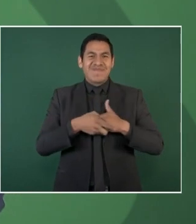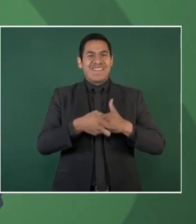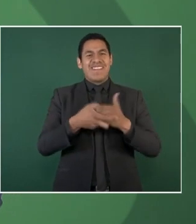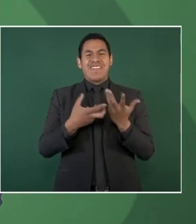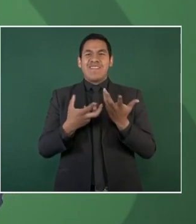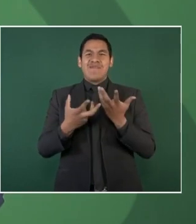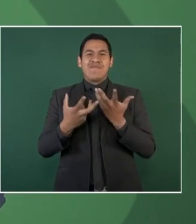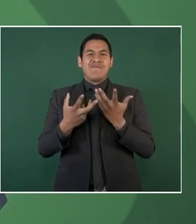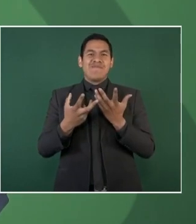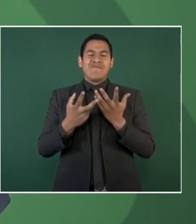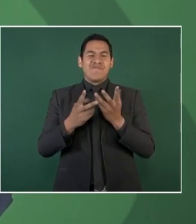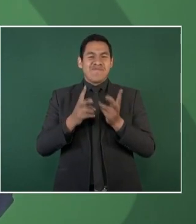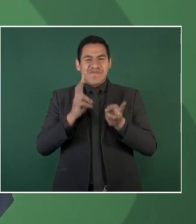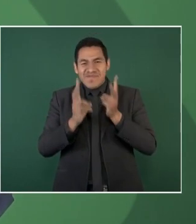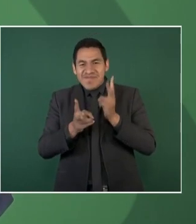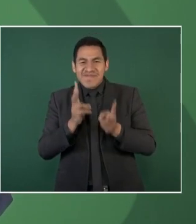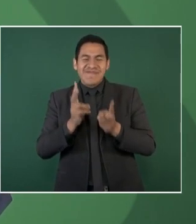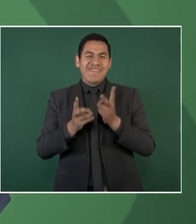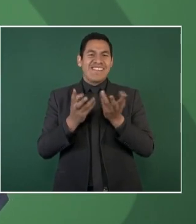conversar, a cambiar